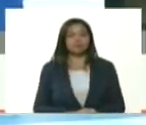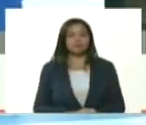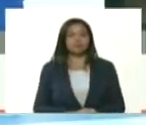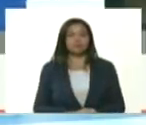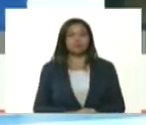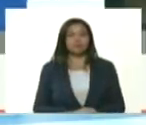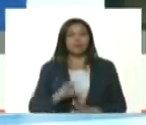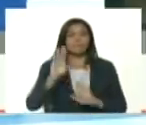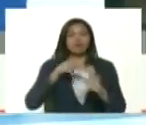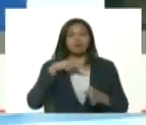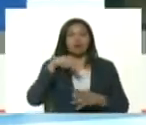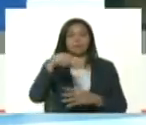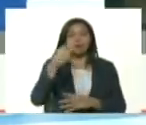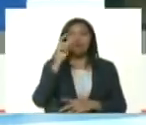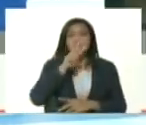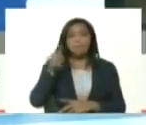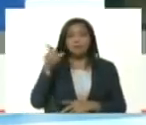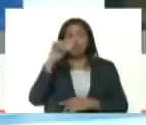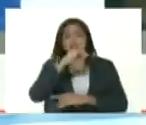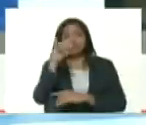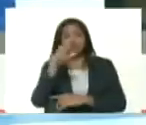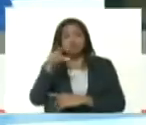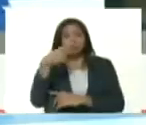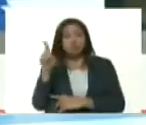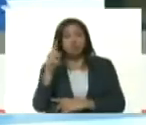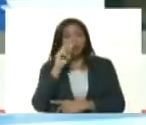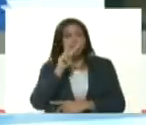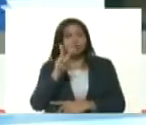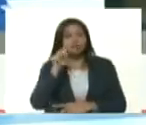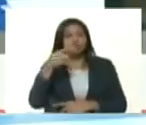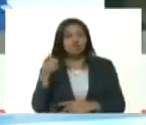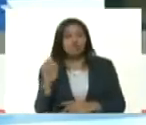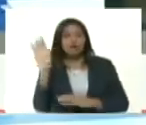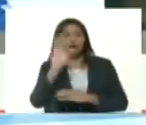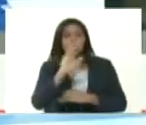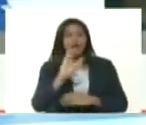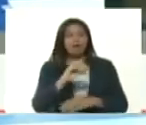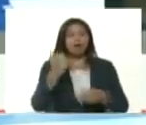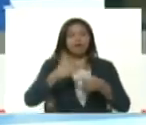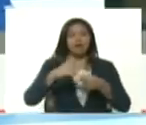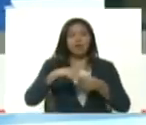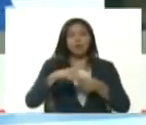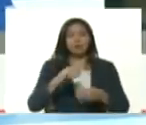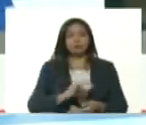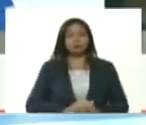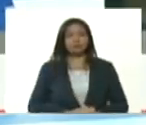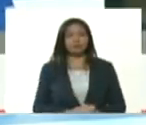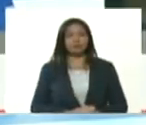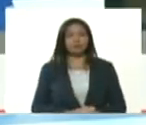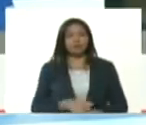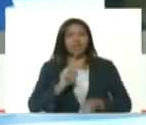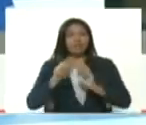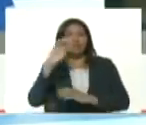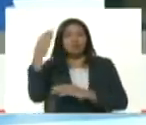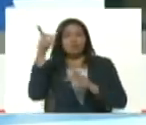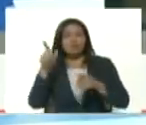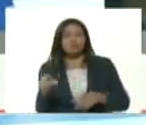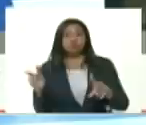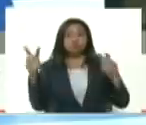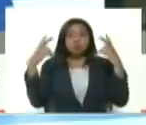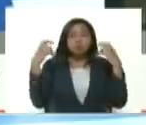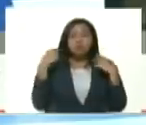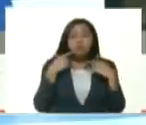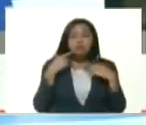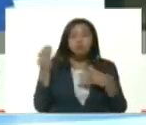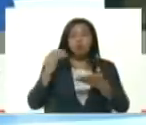Y menos a pie. ¿Ustedes lo han visto en el Zulia, Omar Enrique? En Caracas, en Carabobo. ¿Algún colombiano que me escucha